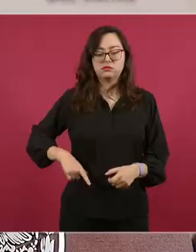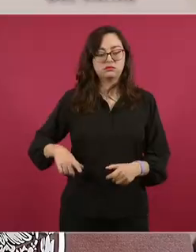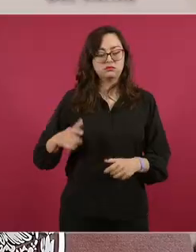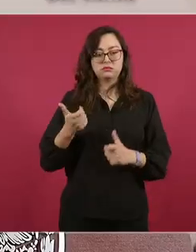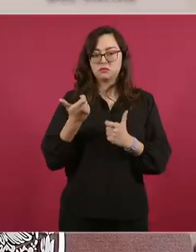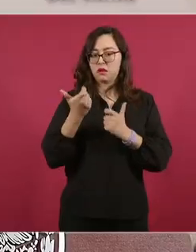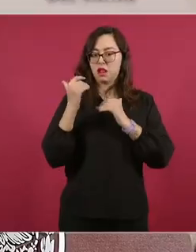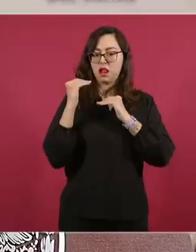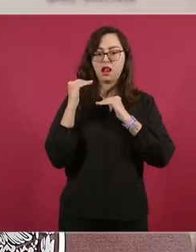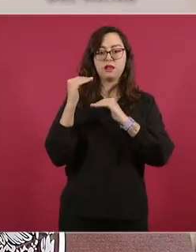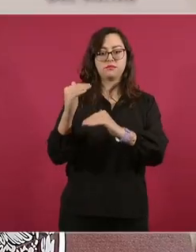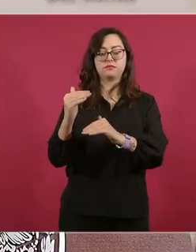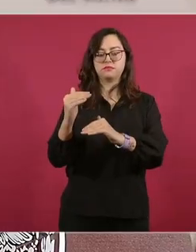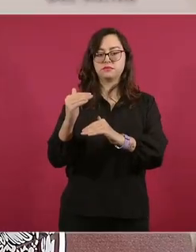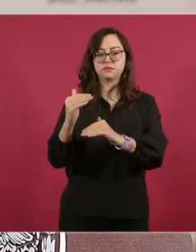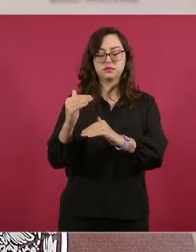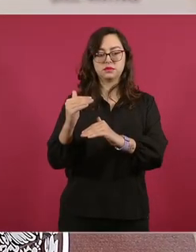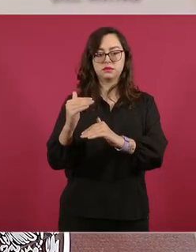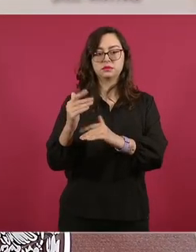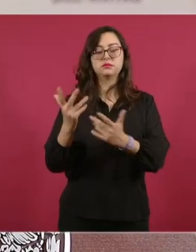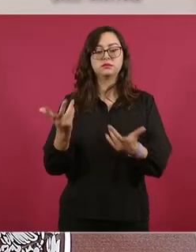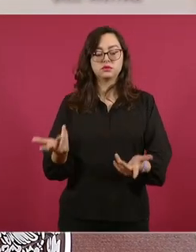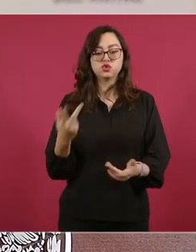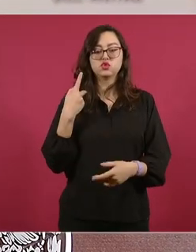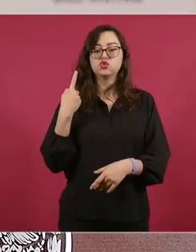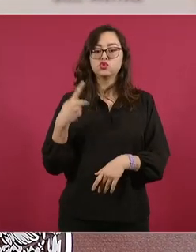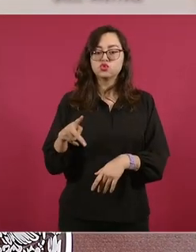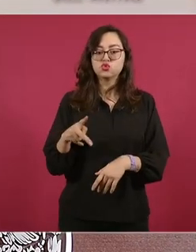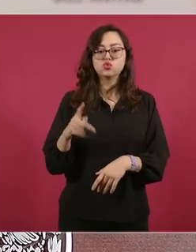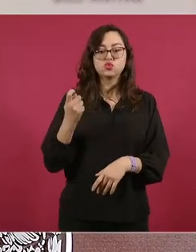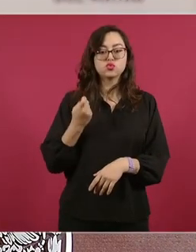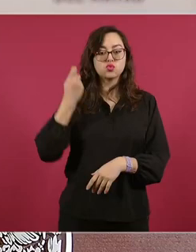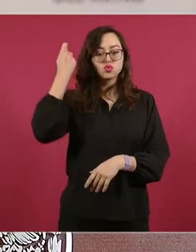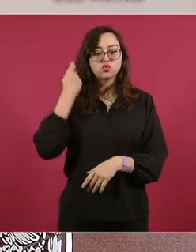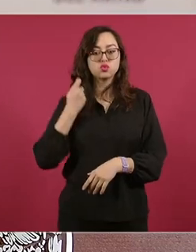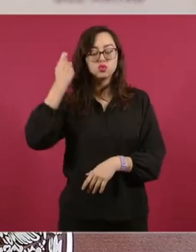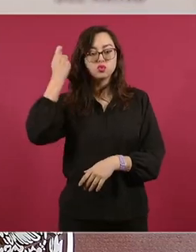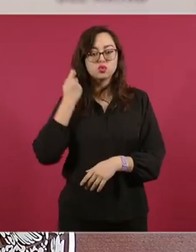ya van a tener esa jubilación.